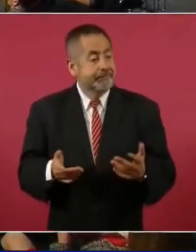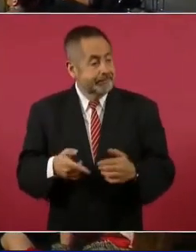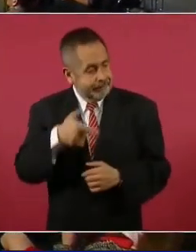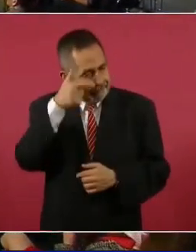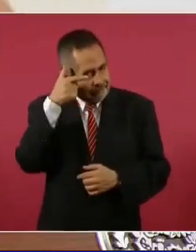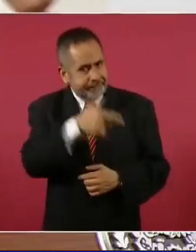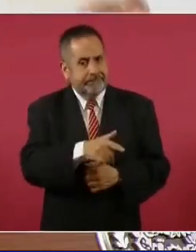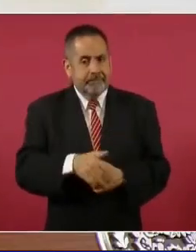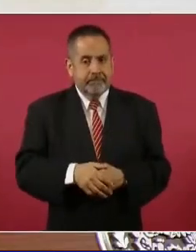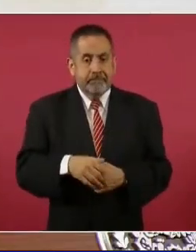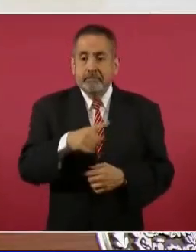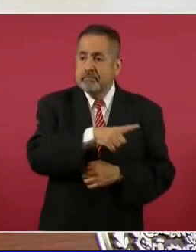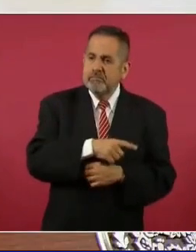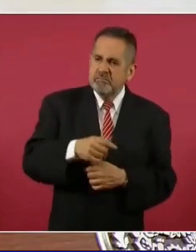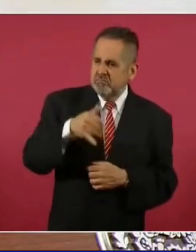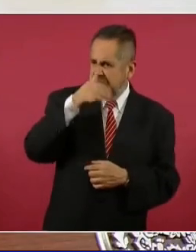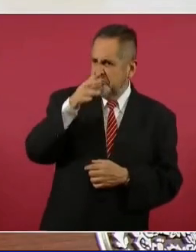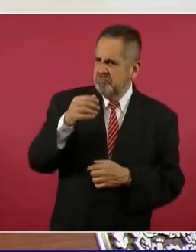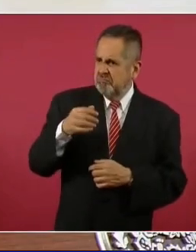Hubo una rebelión.